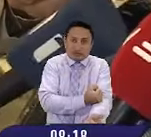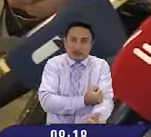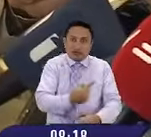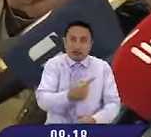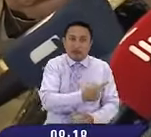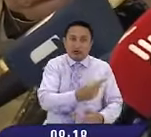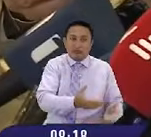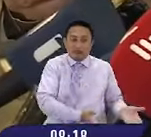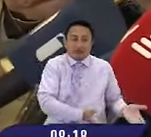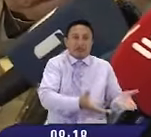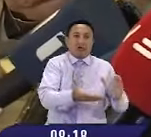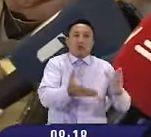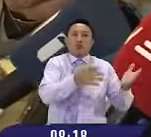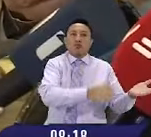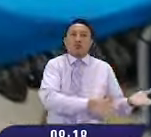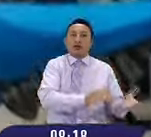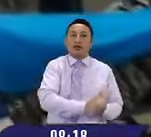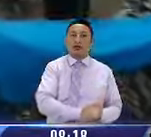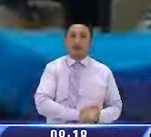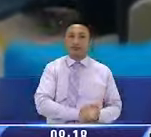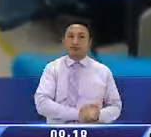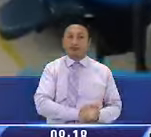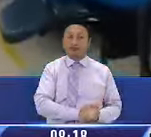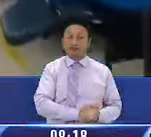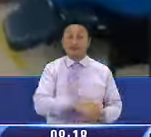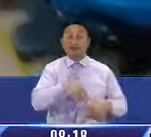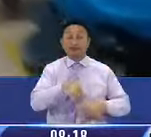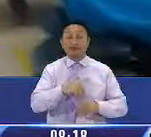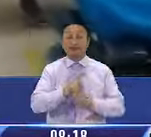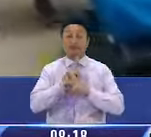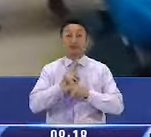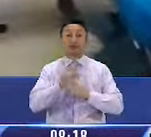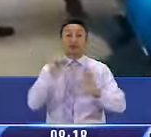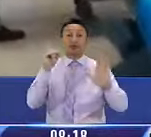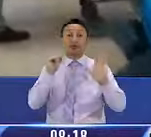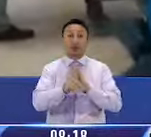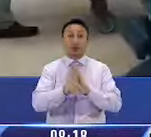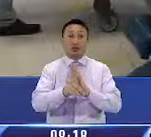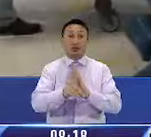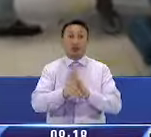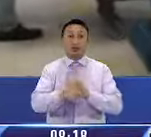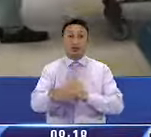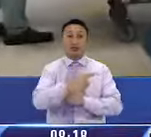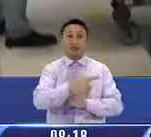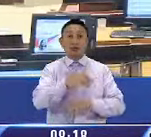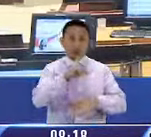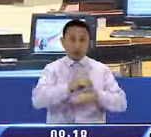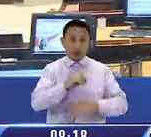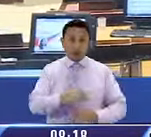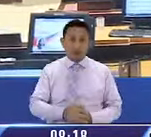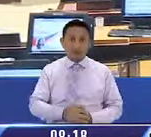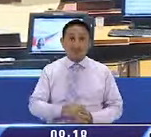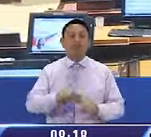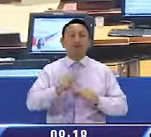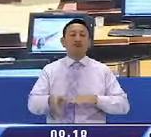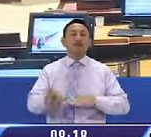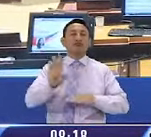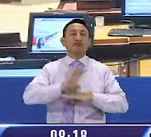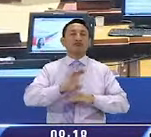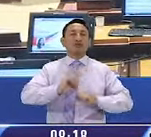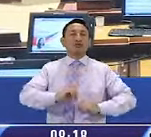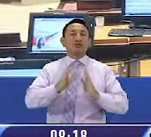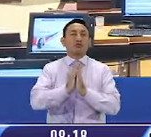morir lastimosamente a los pacientes de hemodiálisis. Como respuesta a las denuncias presentadas por los prestadores externos, la Asamblea solicitó